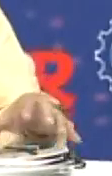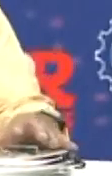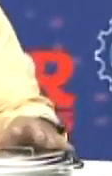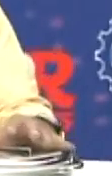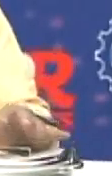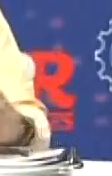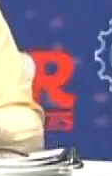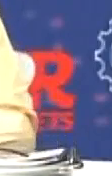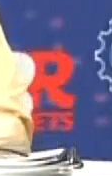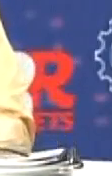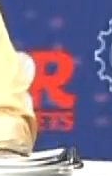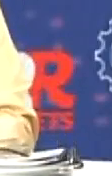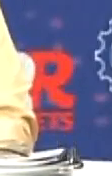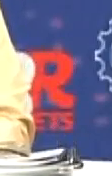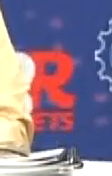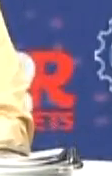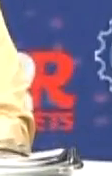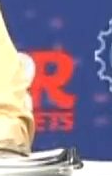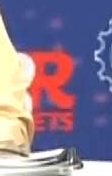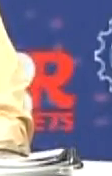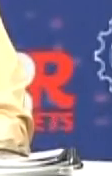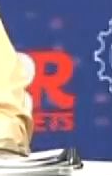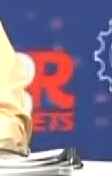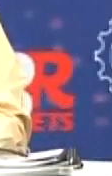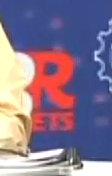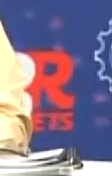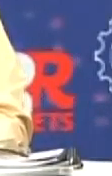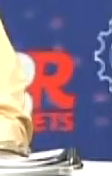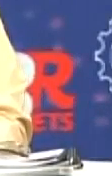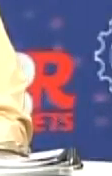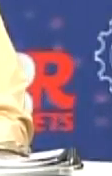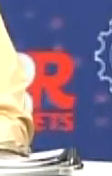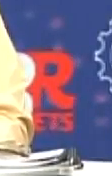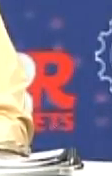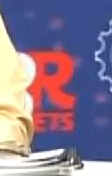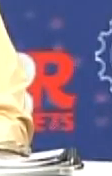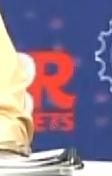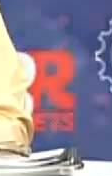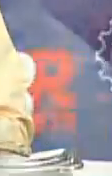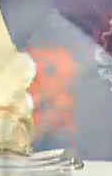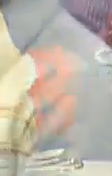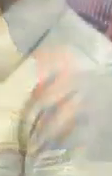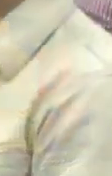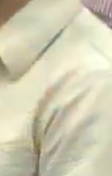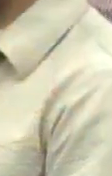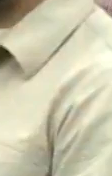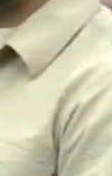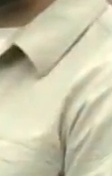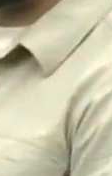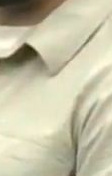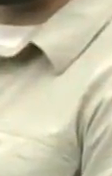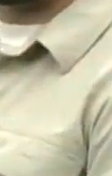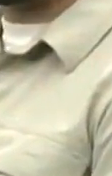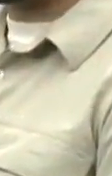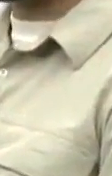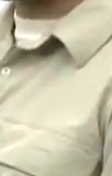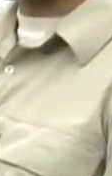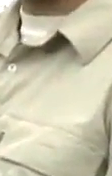Mis saludos a todos los venezolanos, las venezolanas, a todos nuestros compatriotas en todos los lugares del mundo donde